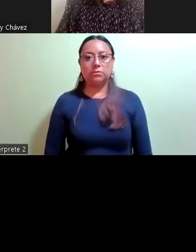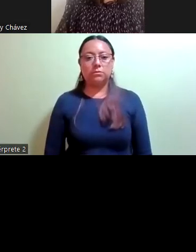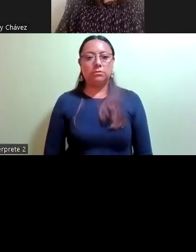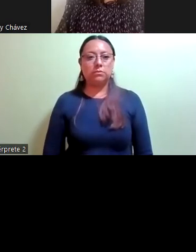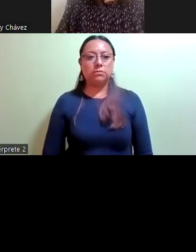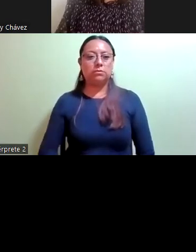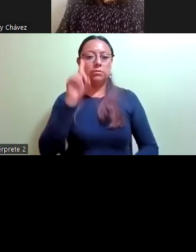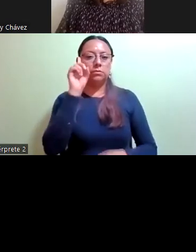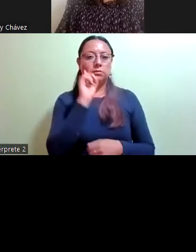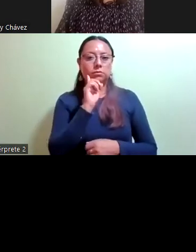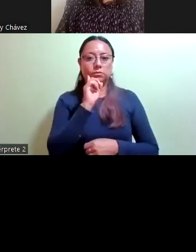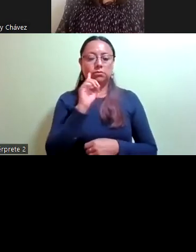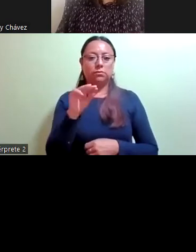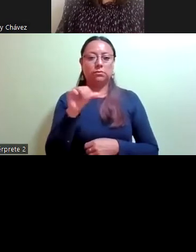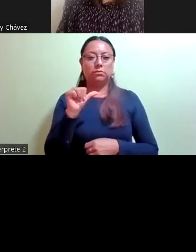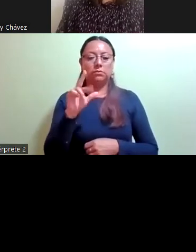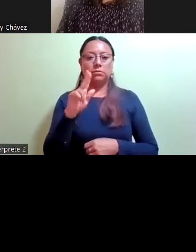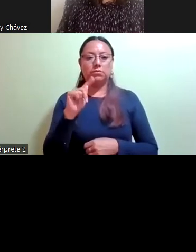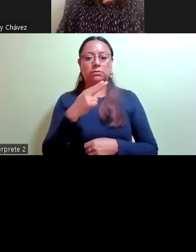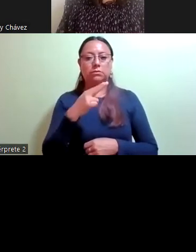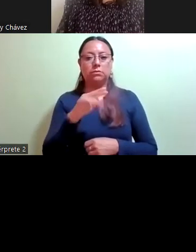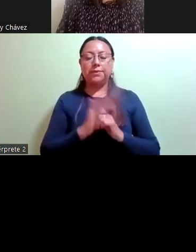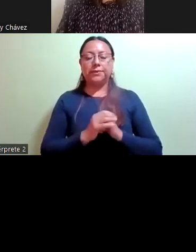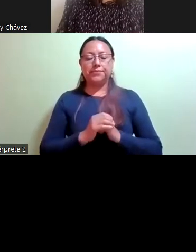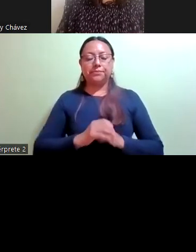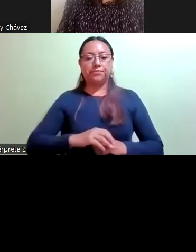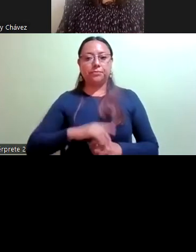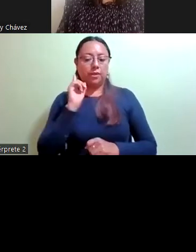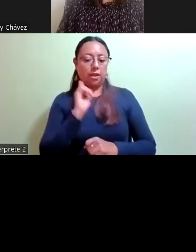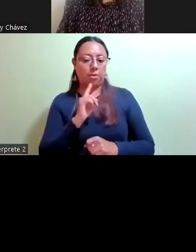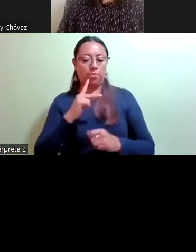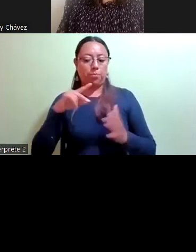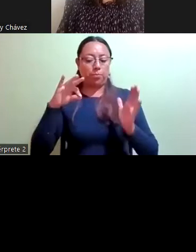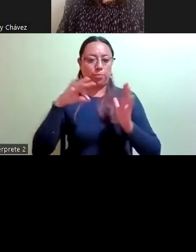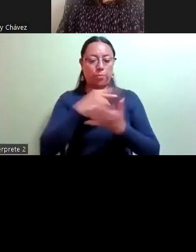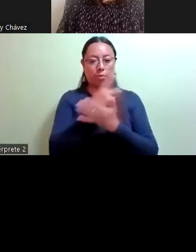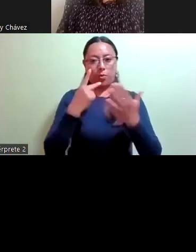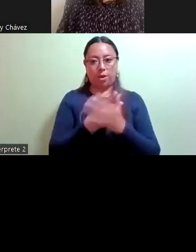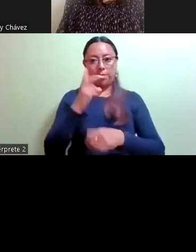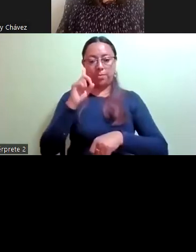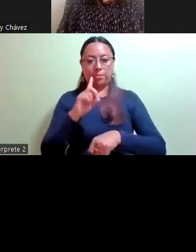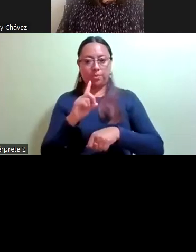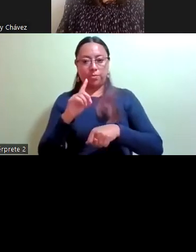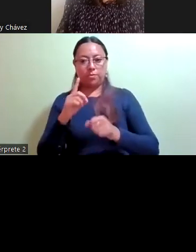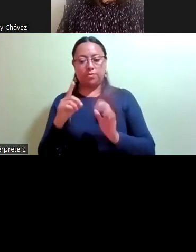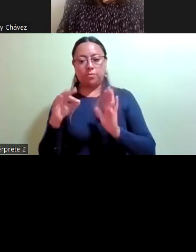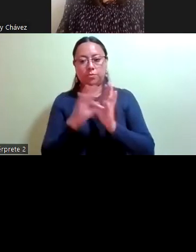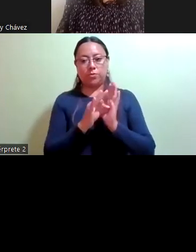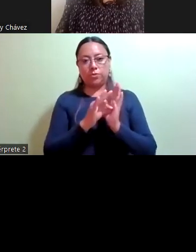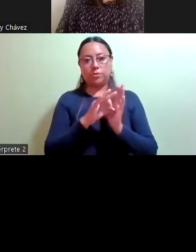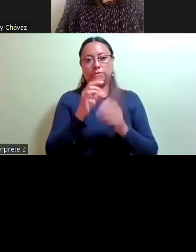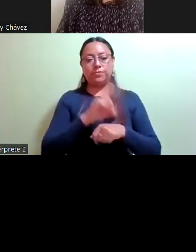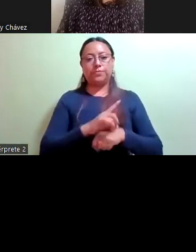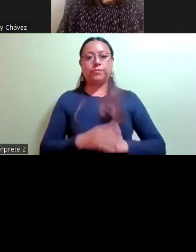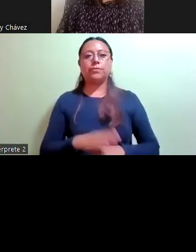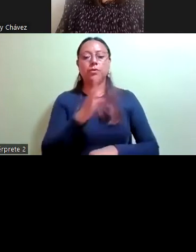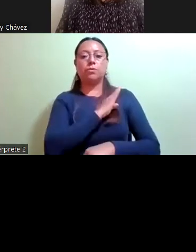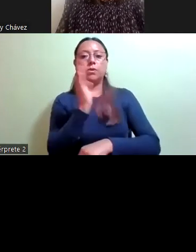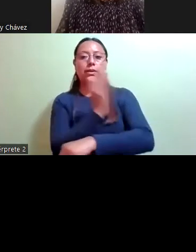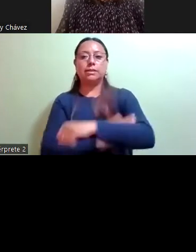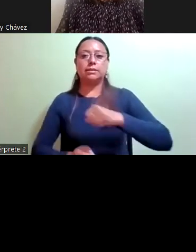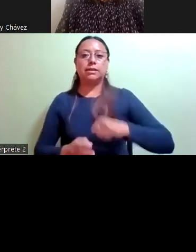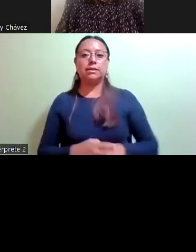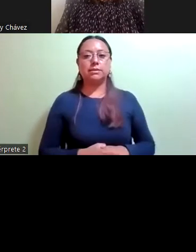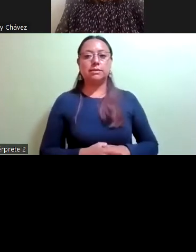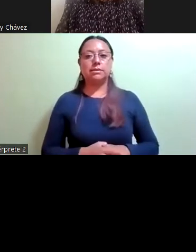Dada la relevancia de este punto del orden del día, se instruye a la secretaria someta a consideración del Comité de